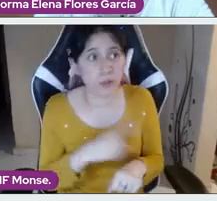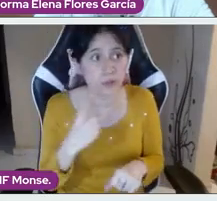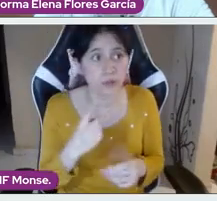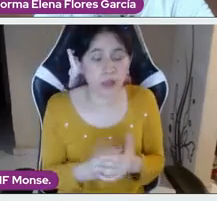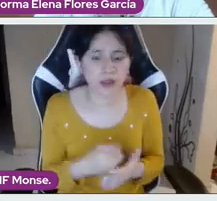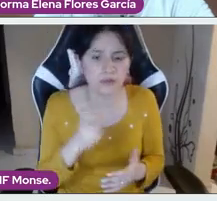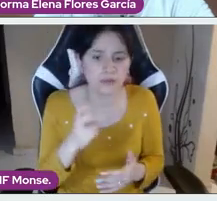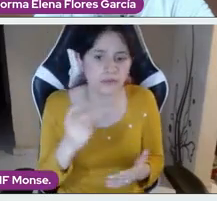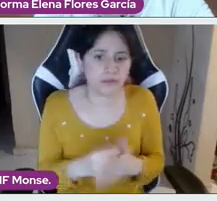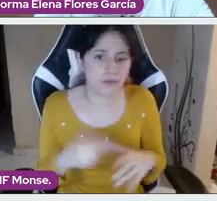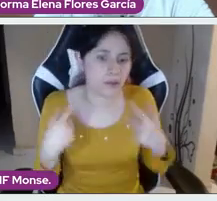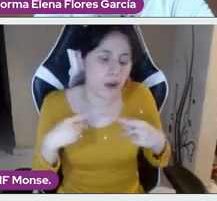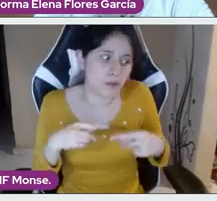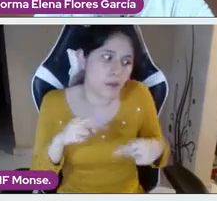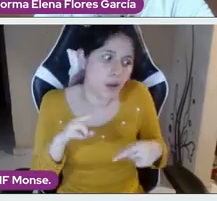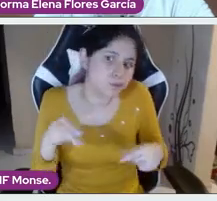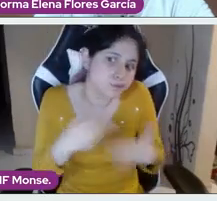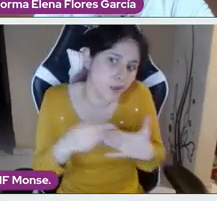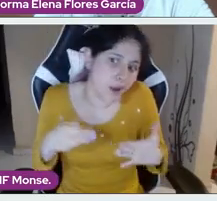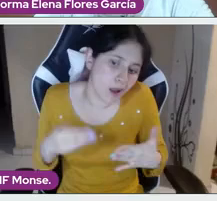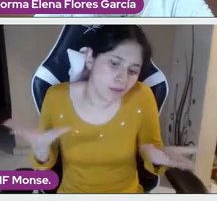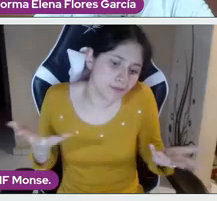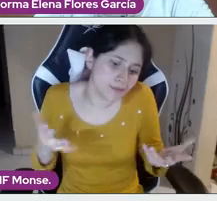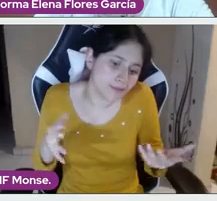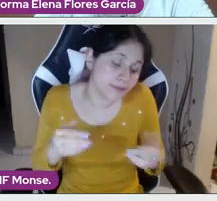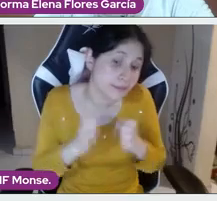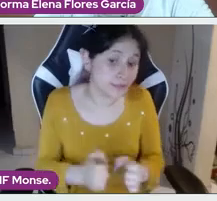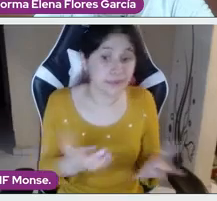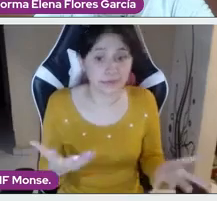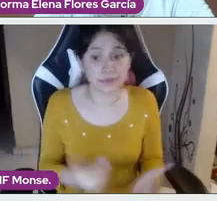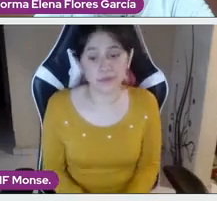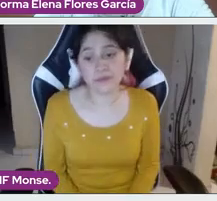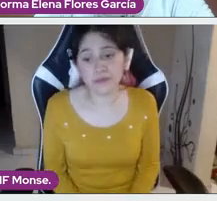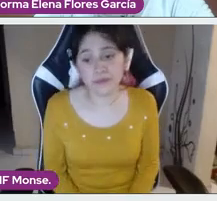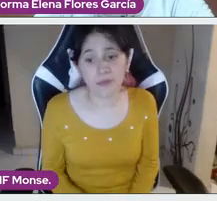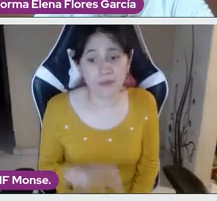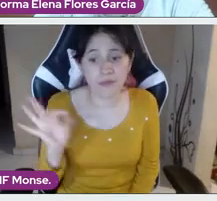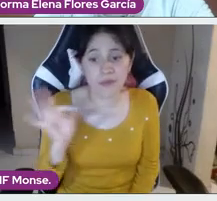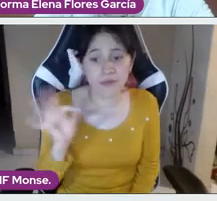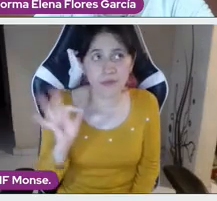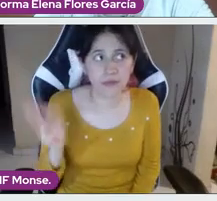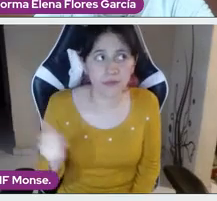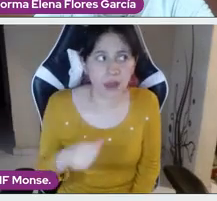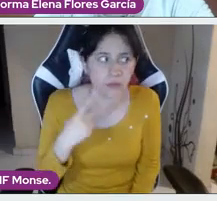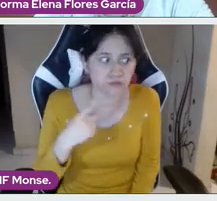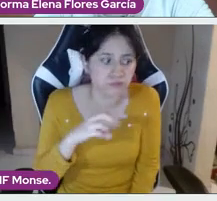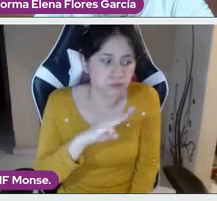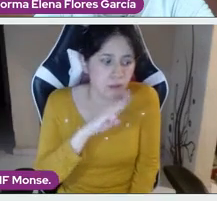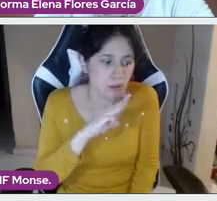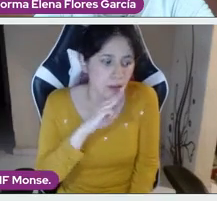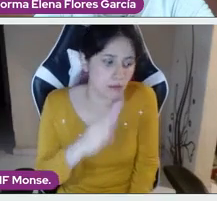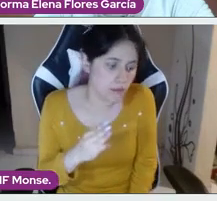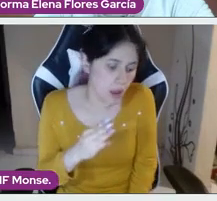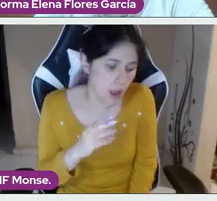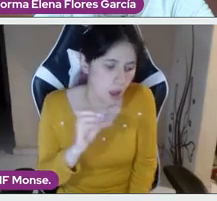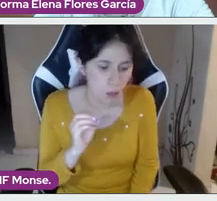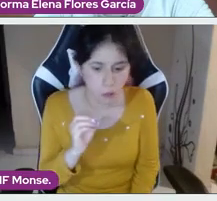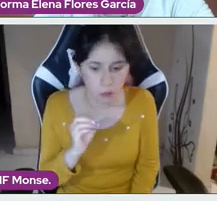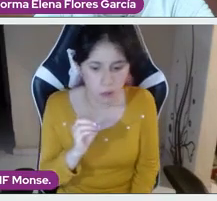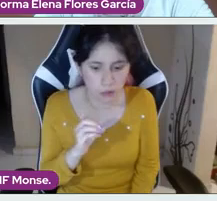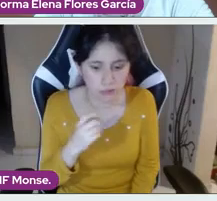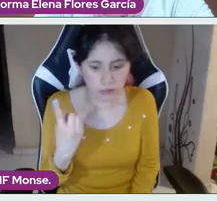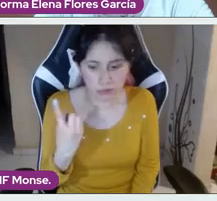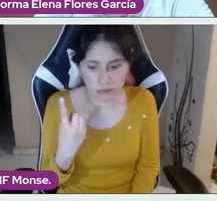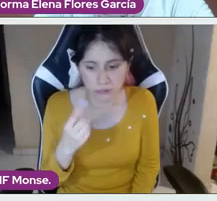decir, si soy hijito de o hijita de una mamá que no tuvo nunca un esposito o al revés,